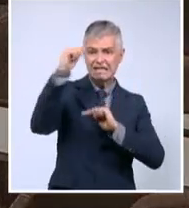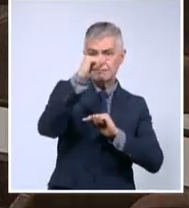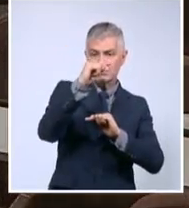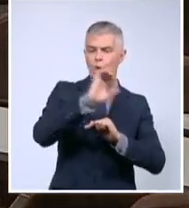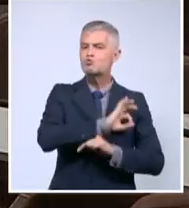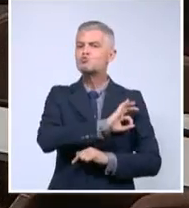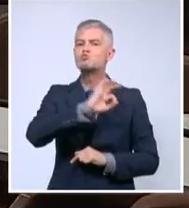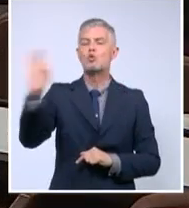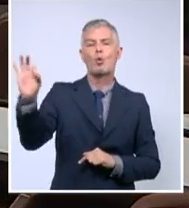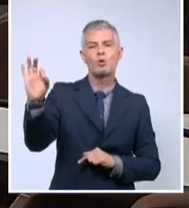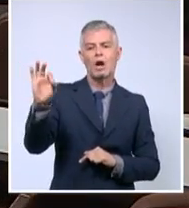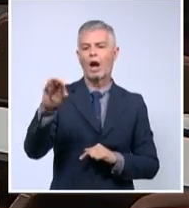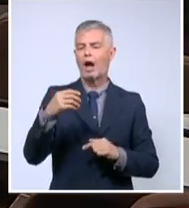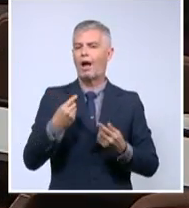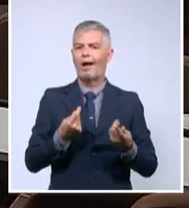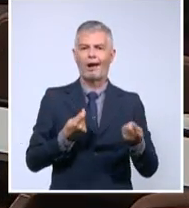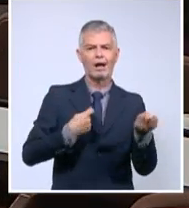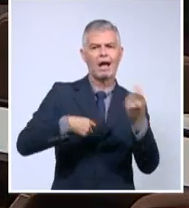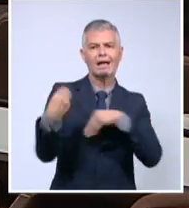estarán nunca sobre la mesa.